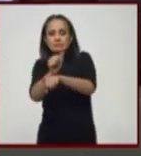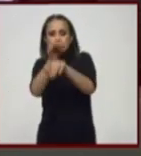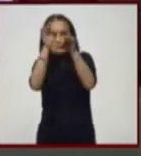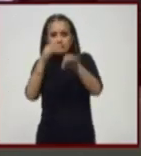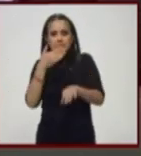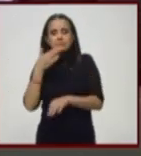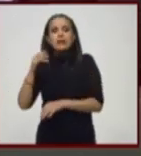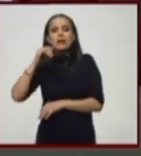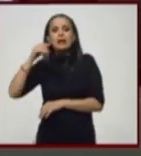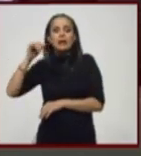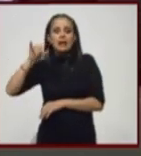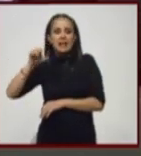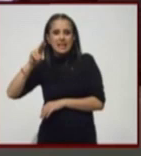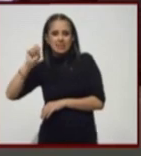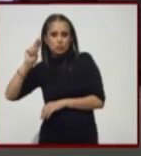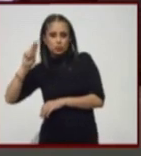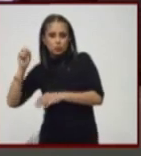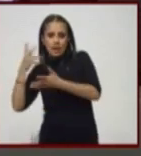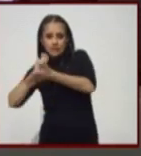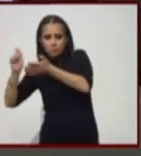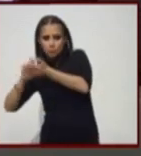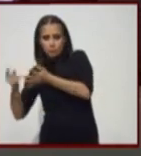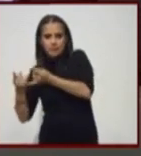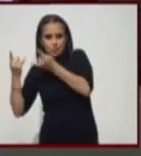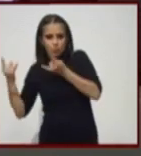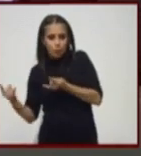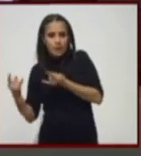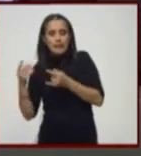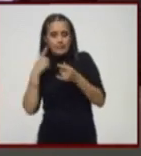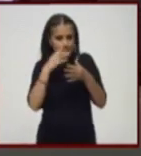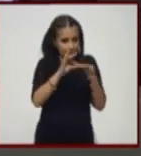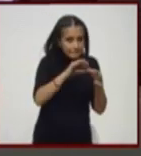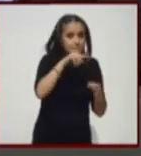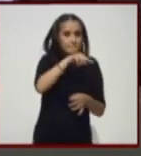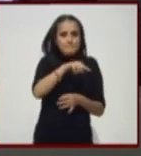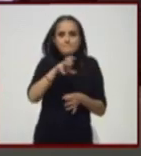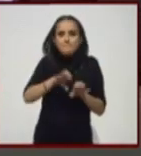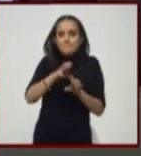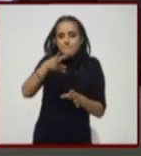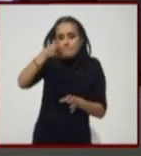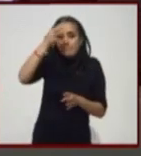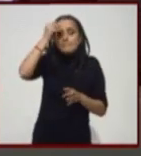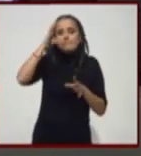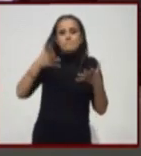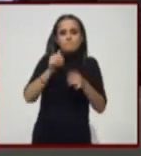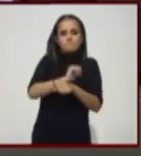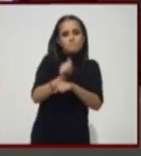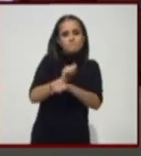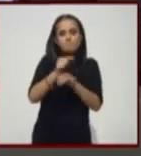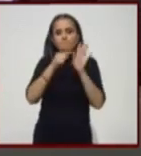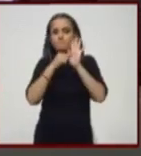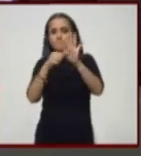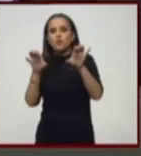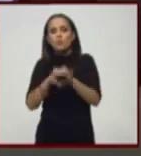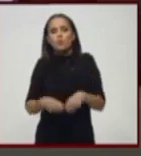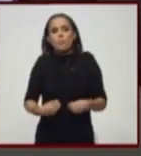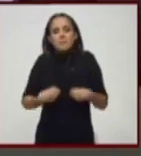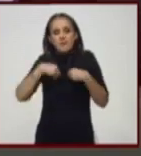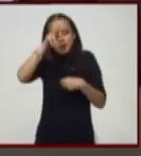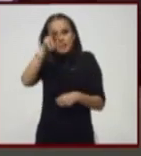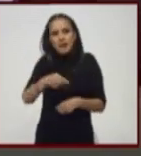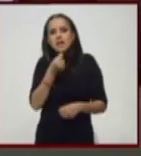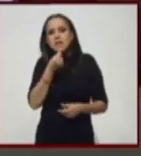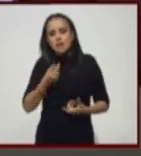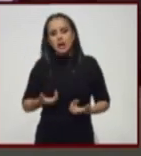gonzález dávila que pues desgarradoramente retrata la vida de los niños de la calle que